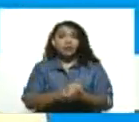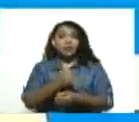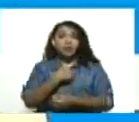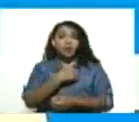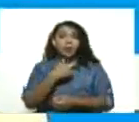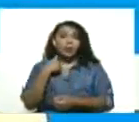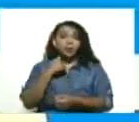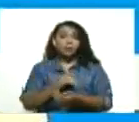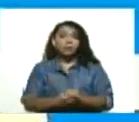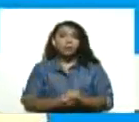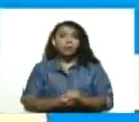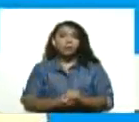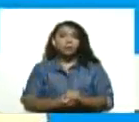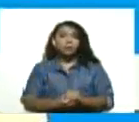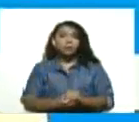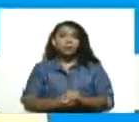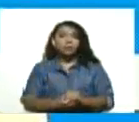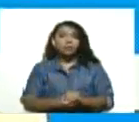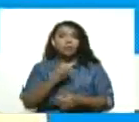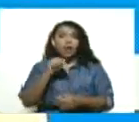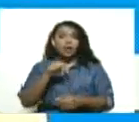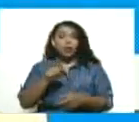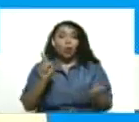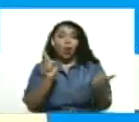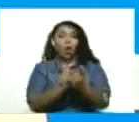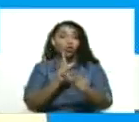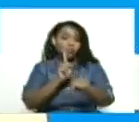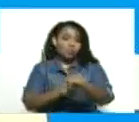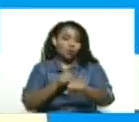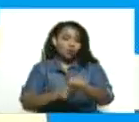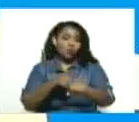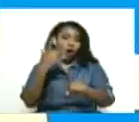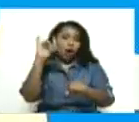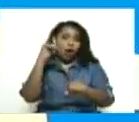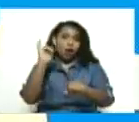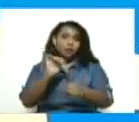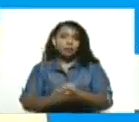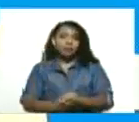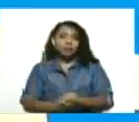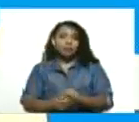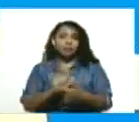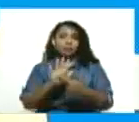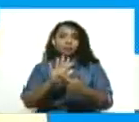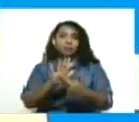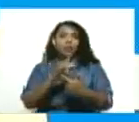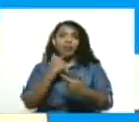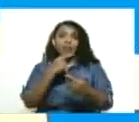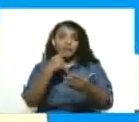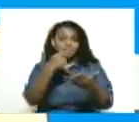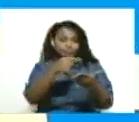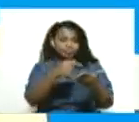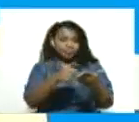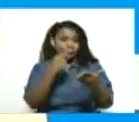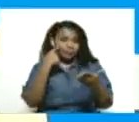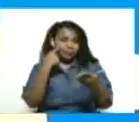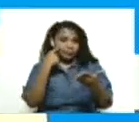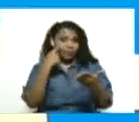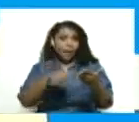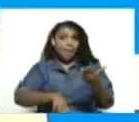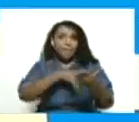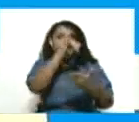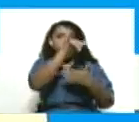quisiera en esta breves minutos que tenemos señalar lo siguiente que el